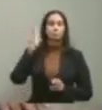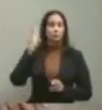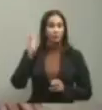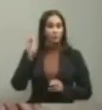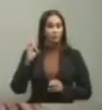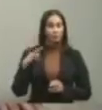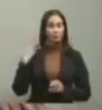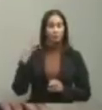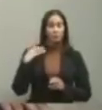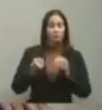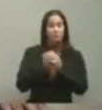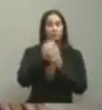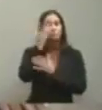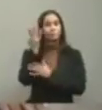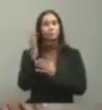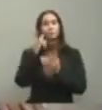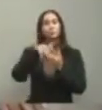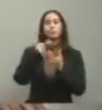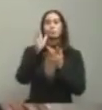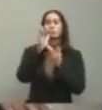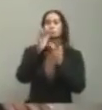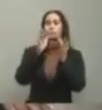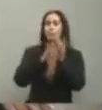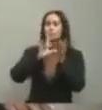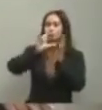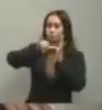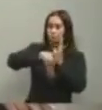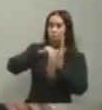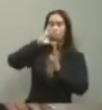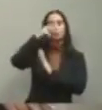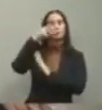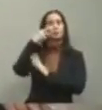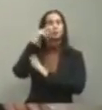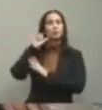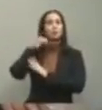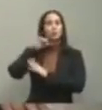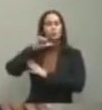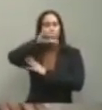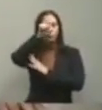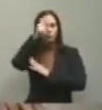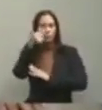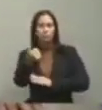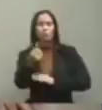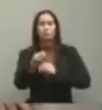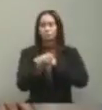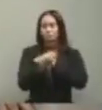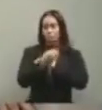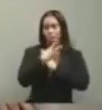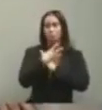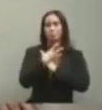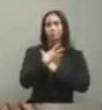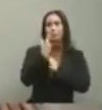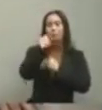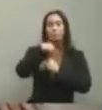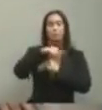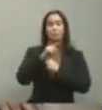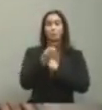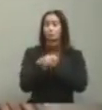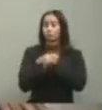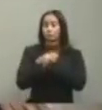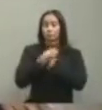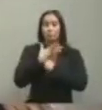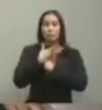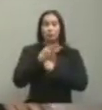marzo hasta abril y luego en julio agosto se presentan otros picos también pero son los virus circulantes